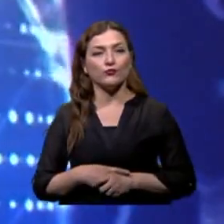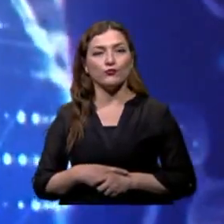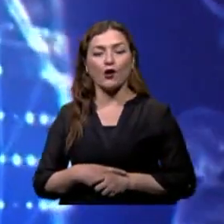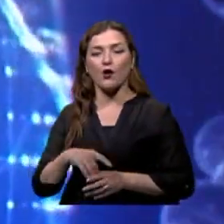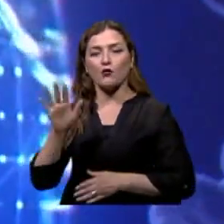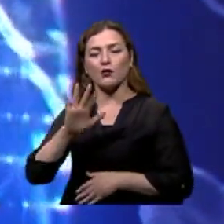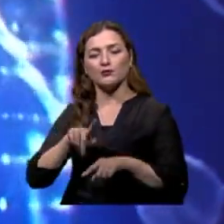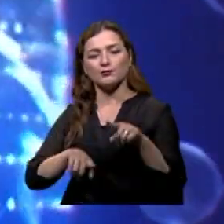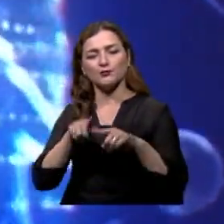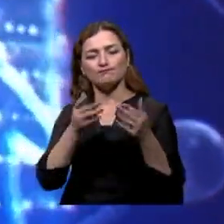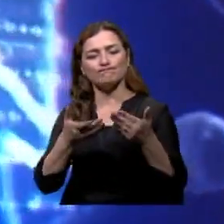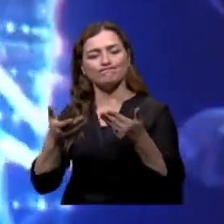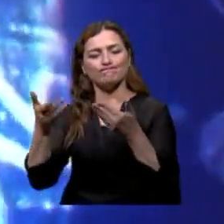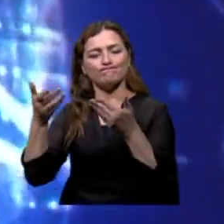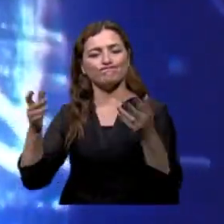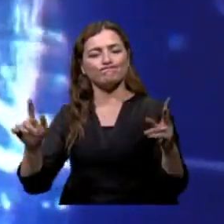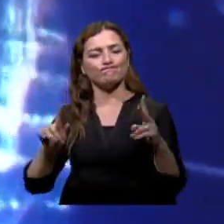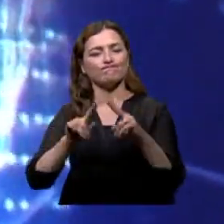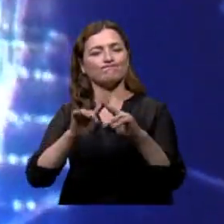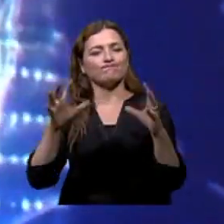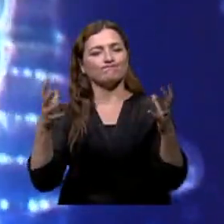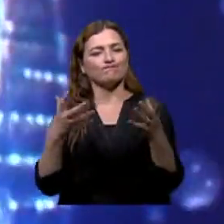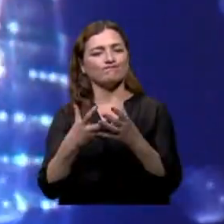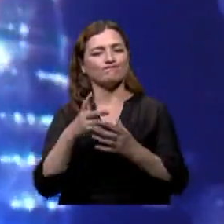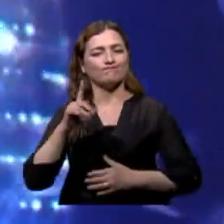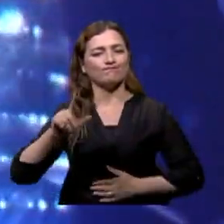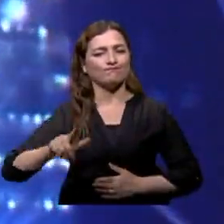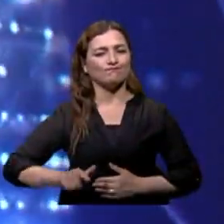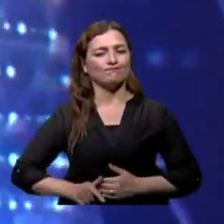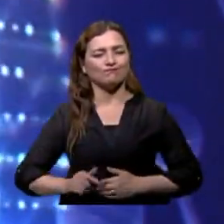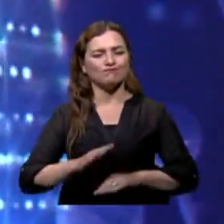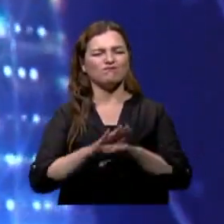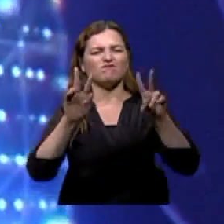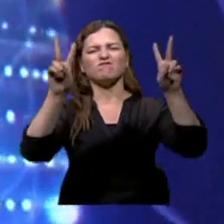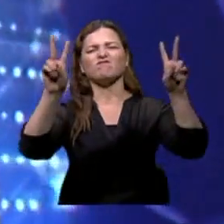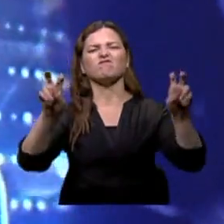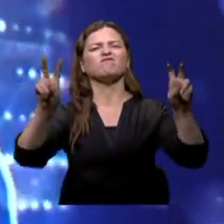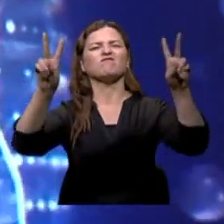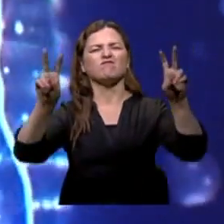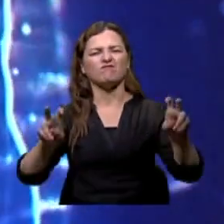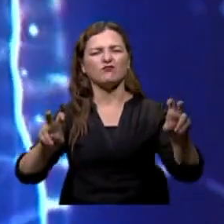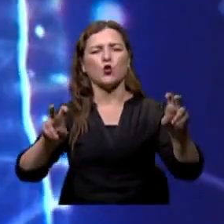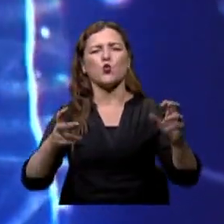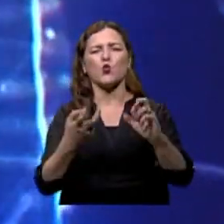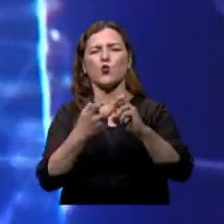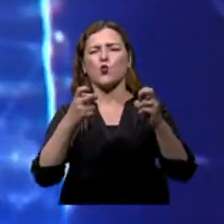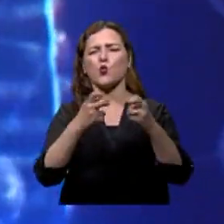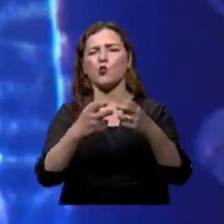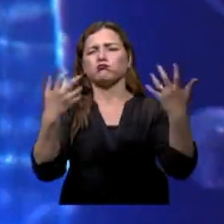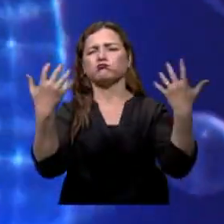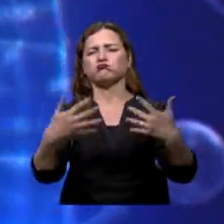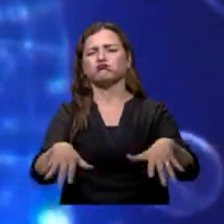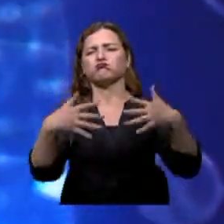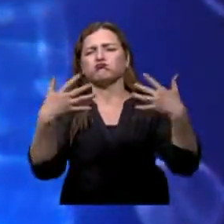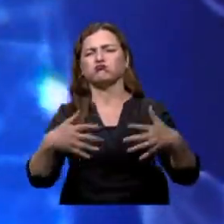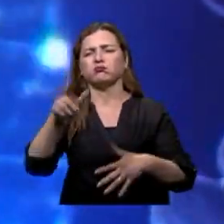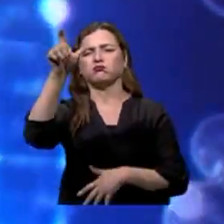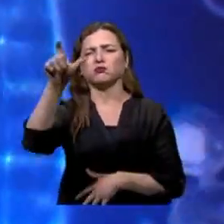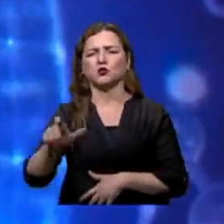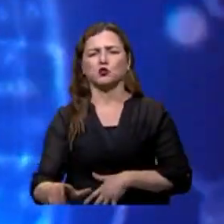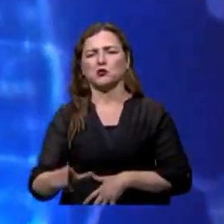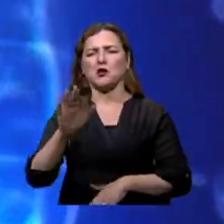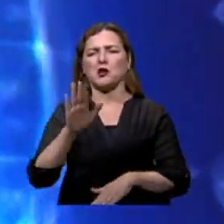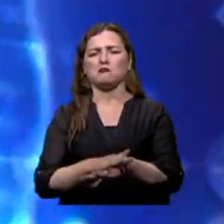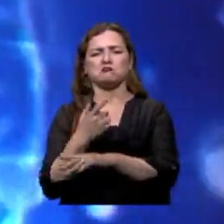Hola amigos, bienvenidos nuevamente al extraordinario mundo de la salud. En el programa de hoy nos enfocaremos en el desafiante tema de las amputaciones. Un